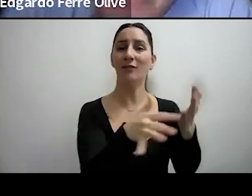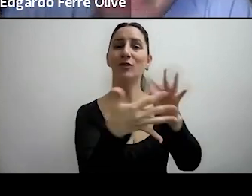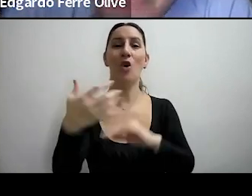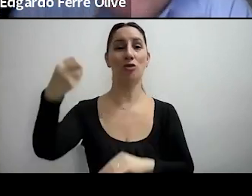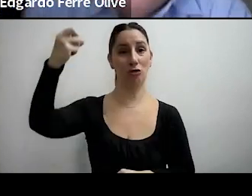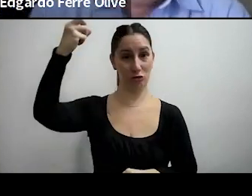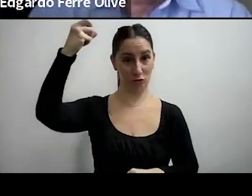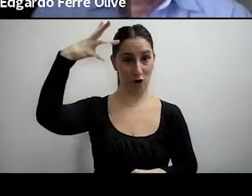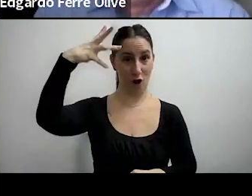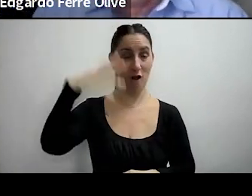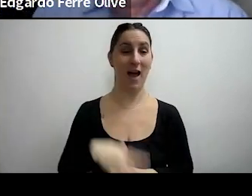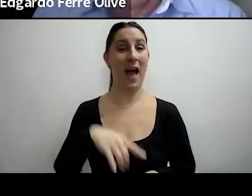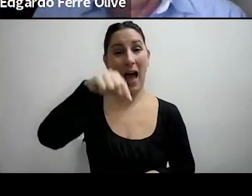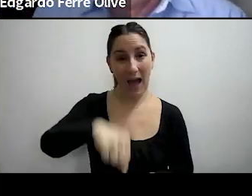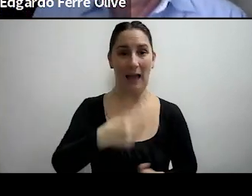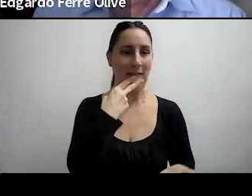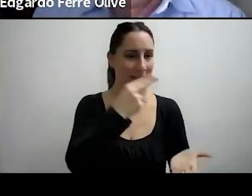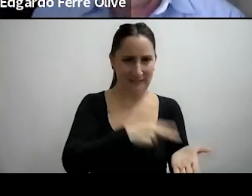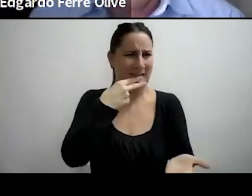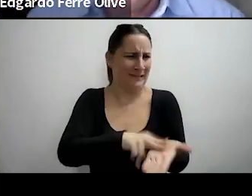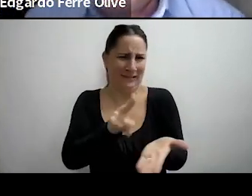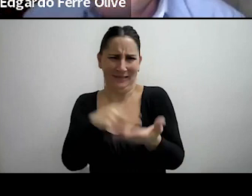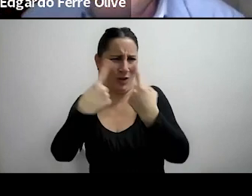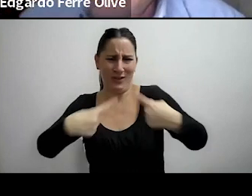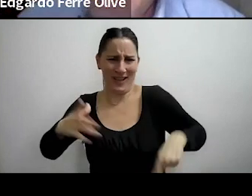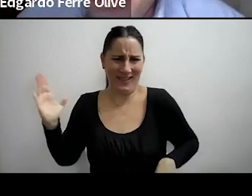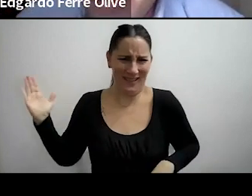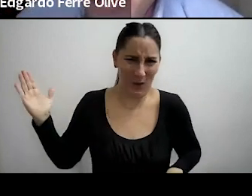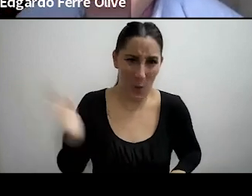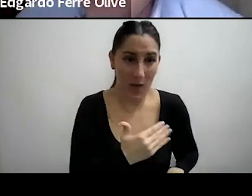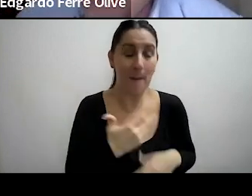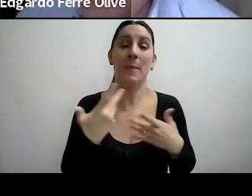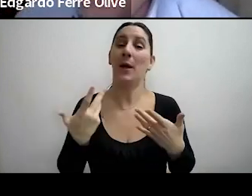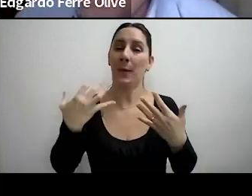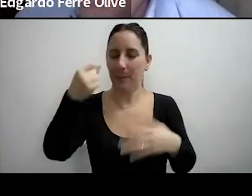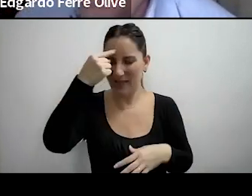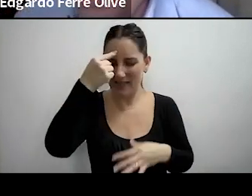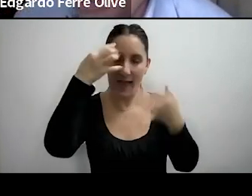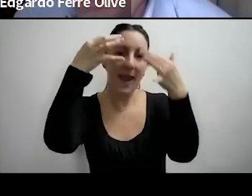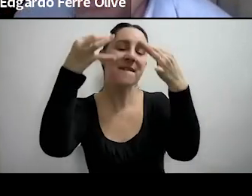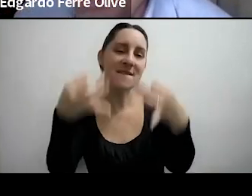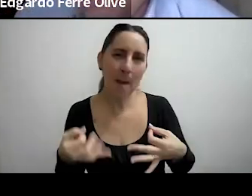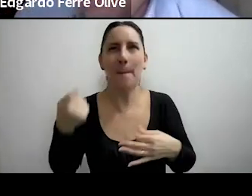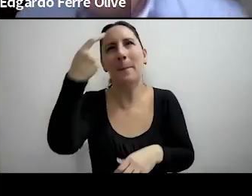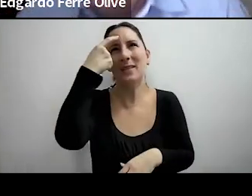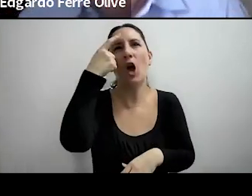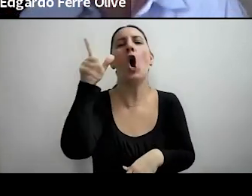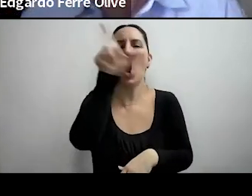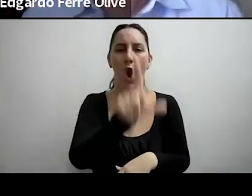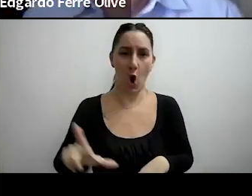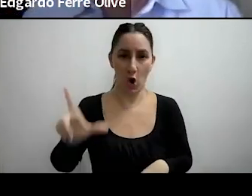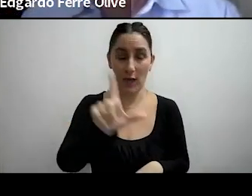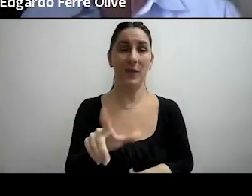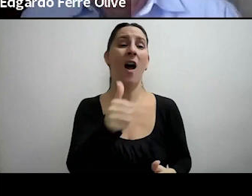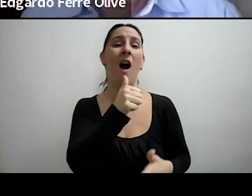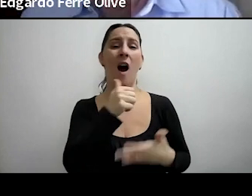si nos ponemos a grabar, tratamos de grabar todo, lo que pasa es que hay que usar lógica, hay que usar una cierta lógica, ¿no? El agua, uno dice,